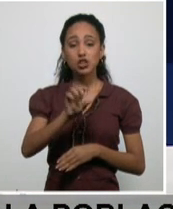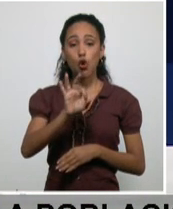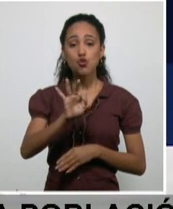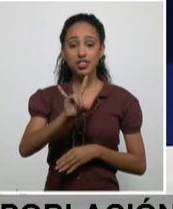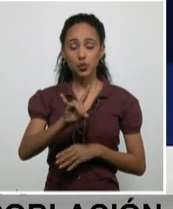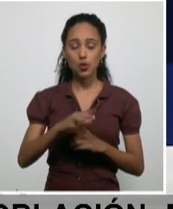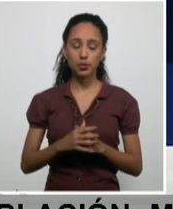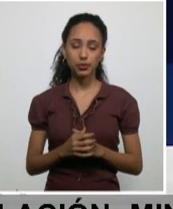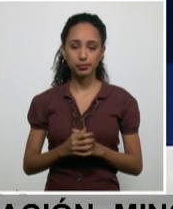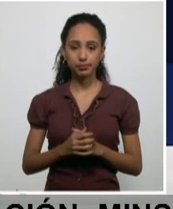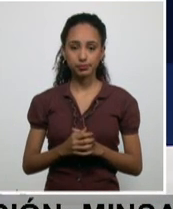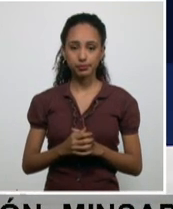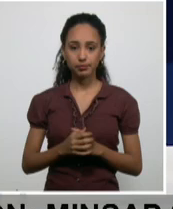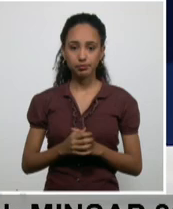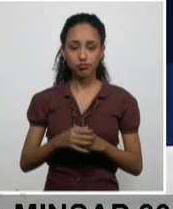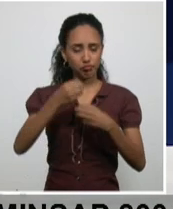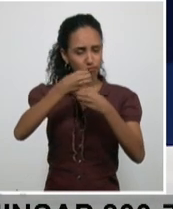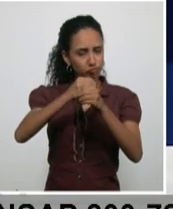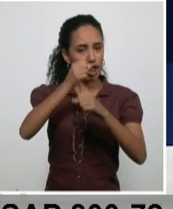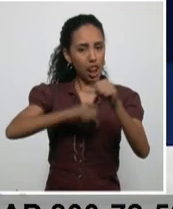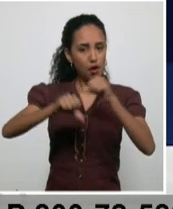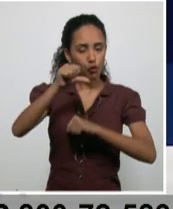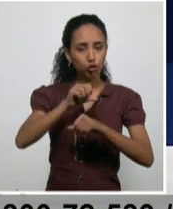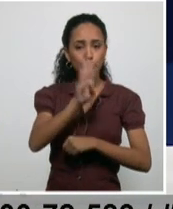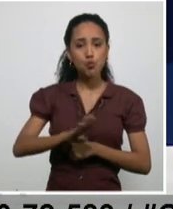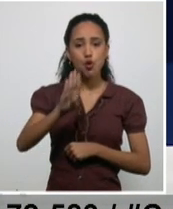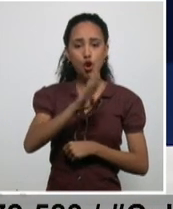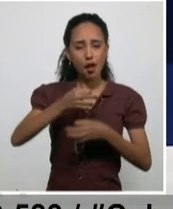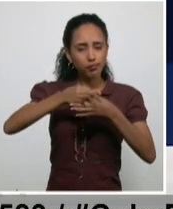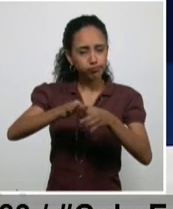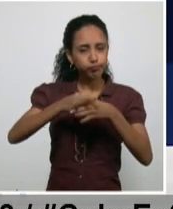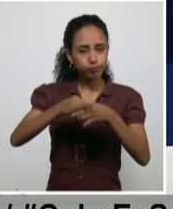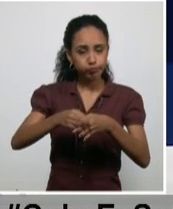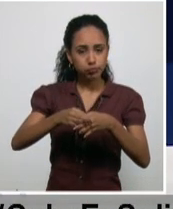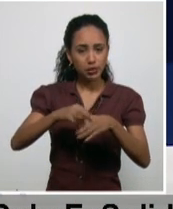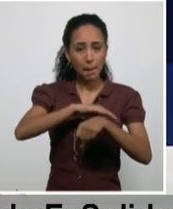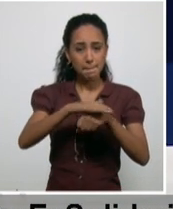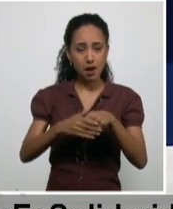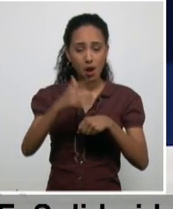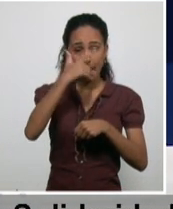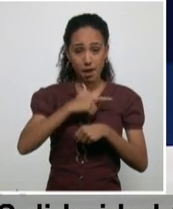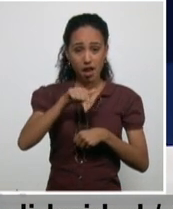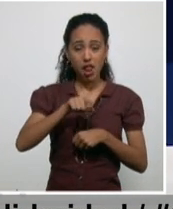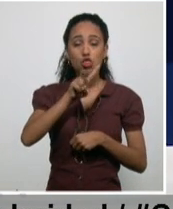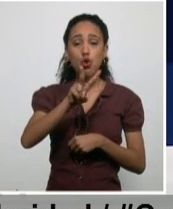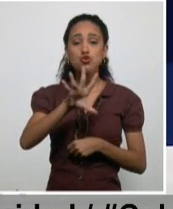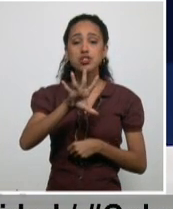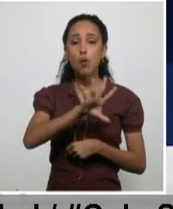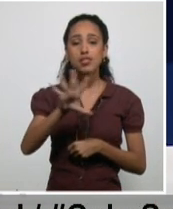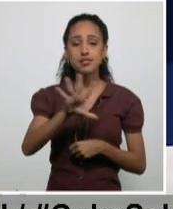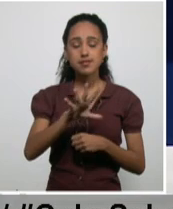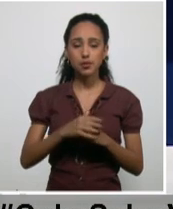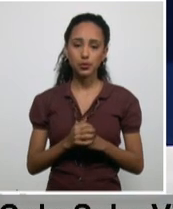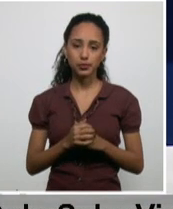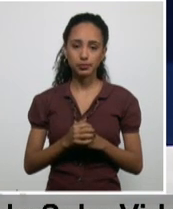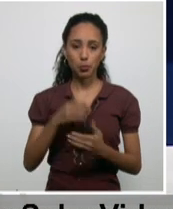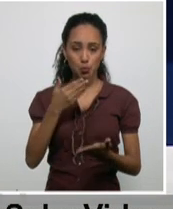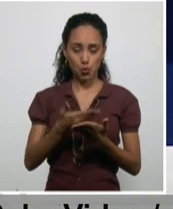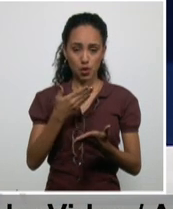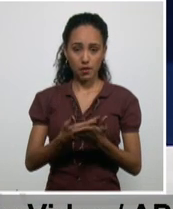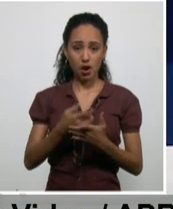189, el Laboratorio de Biología Molecular del Hospital Hermanos Ameijeira 255, el Laboratorio